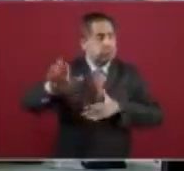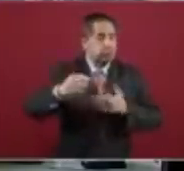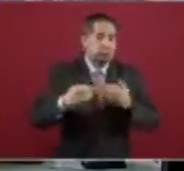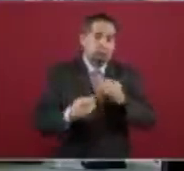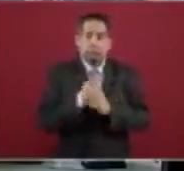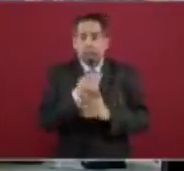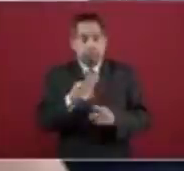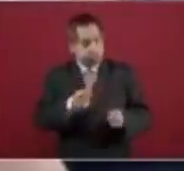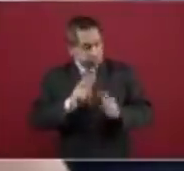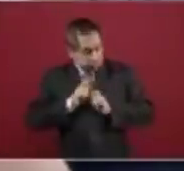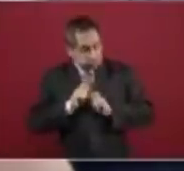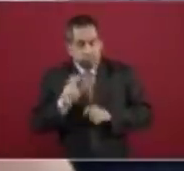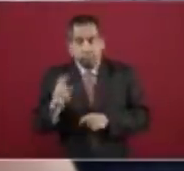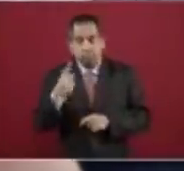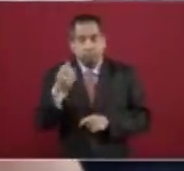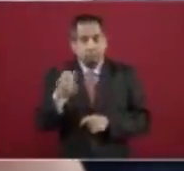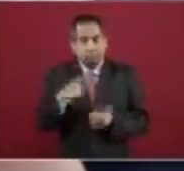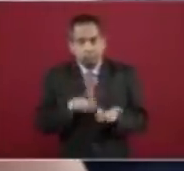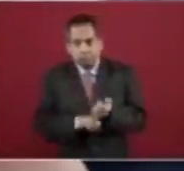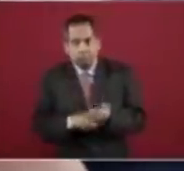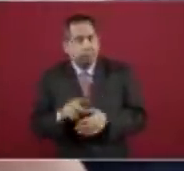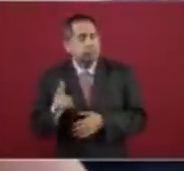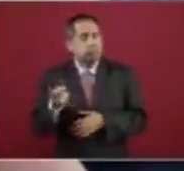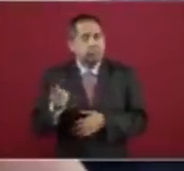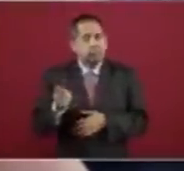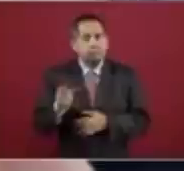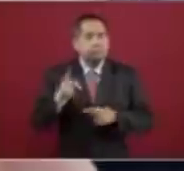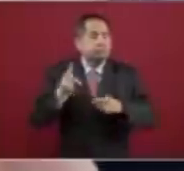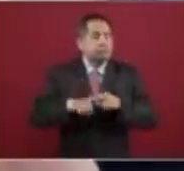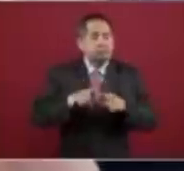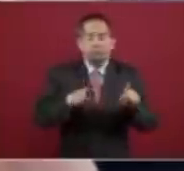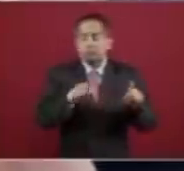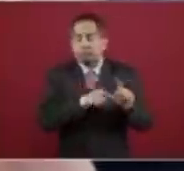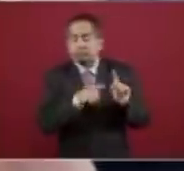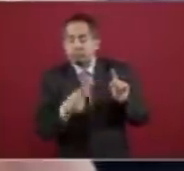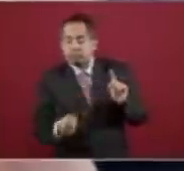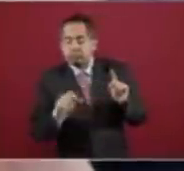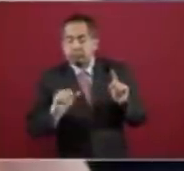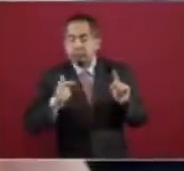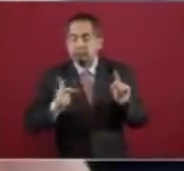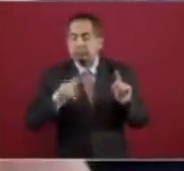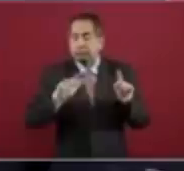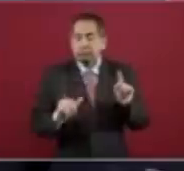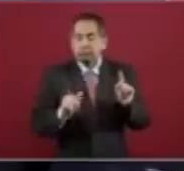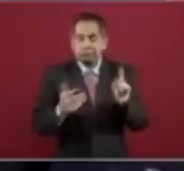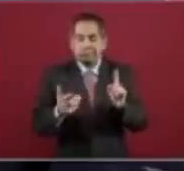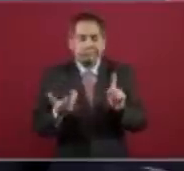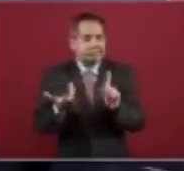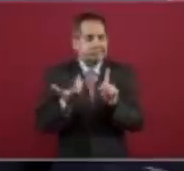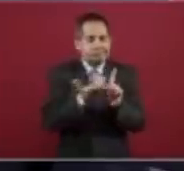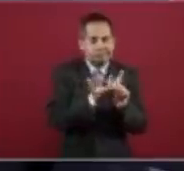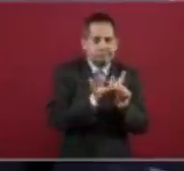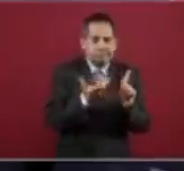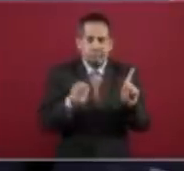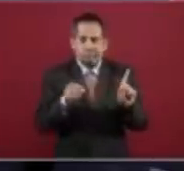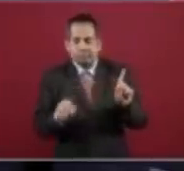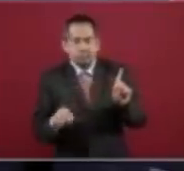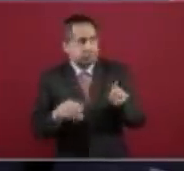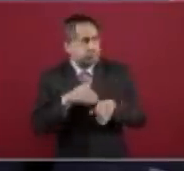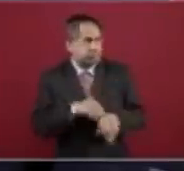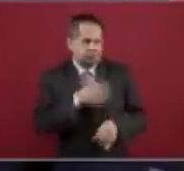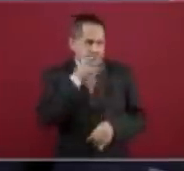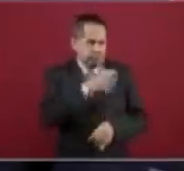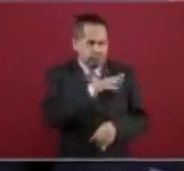de octubre pasado y en noviembre la síndico procuradora Angelina Valenzuela Benítez, al no servir a los intereses del